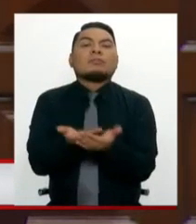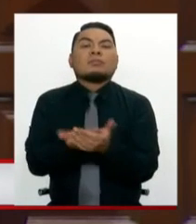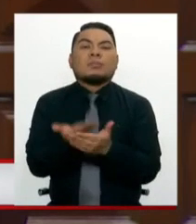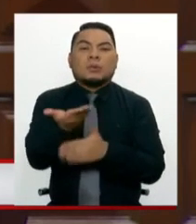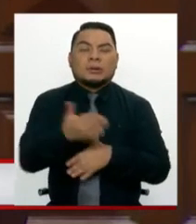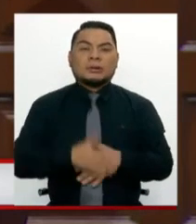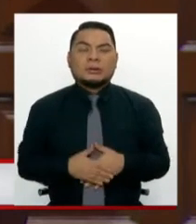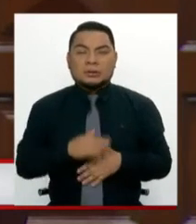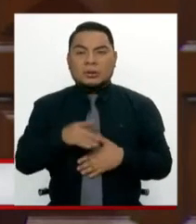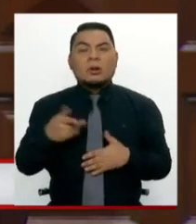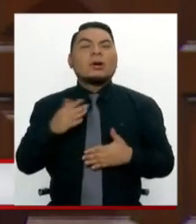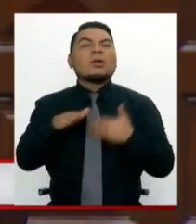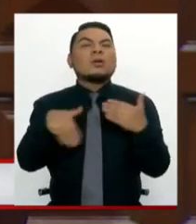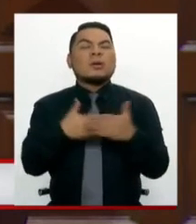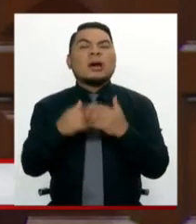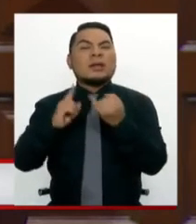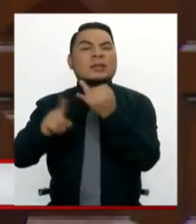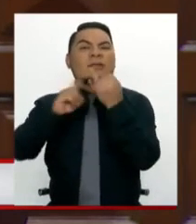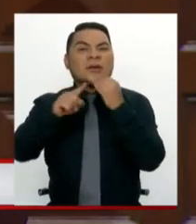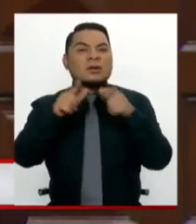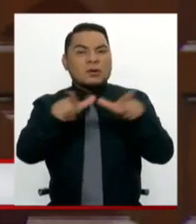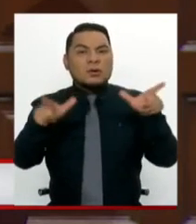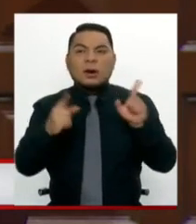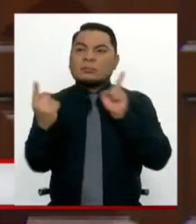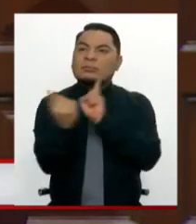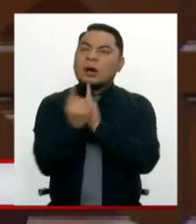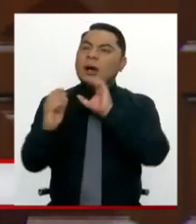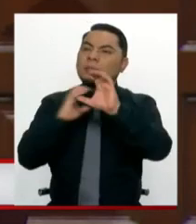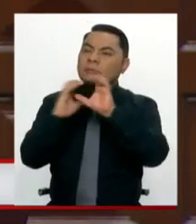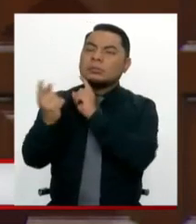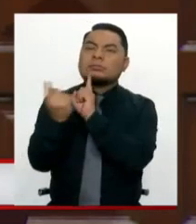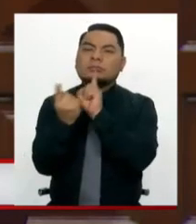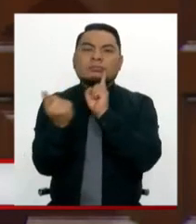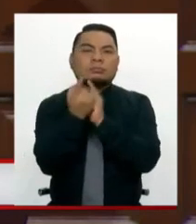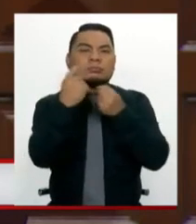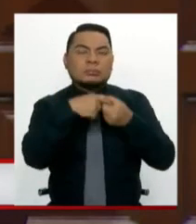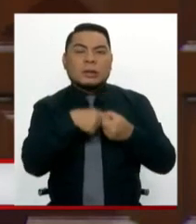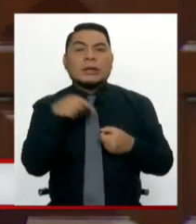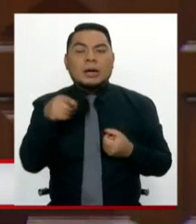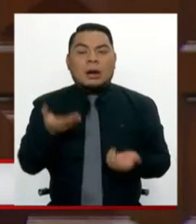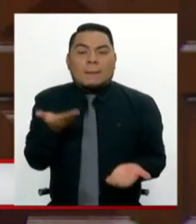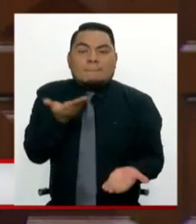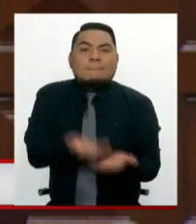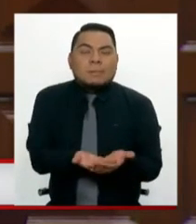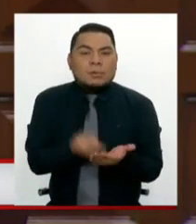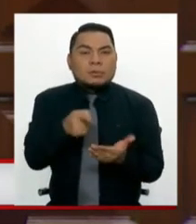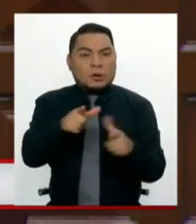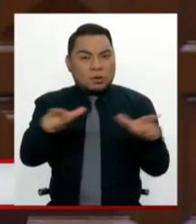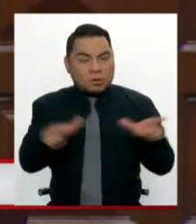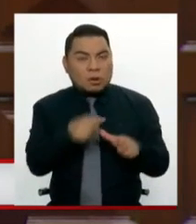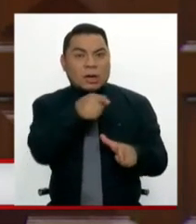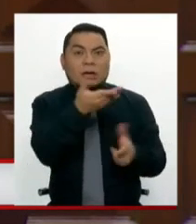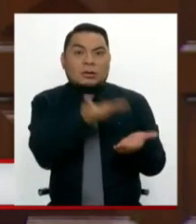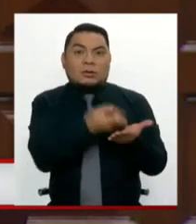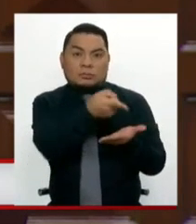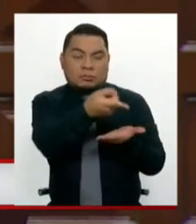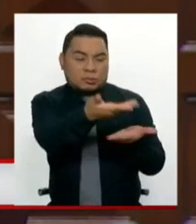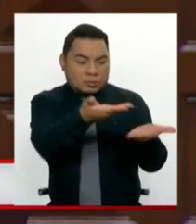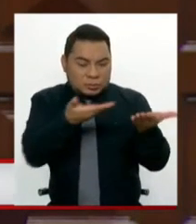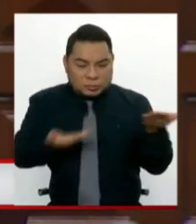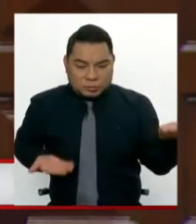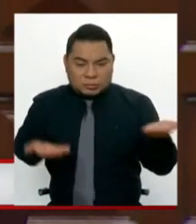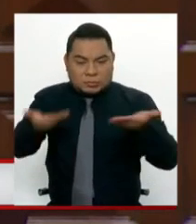propuestas vertidas en distintos espacios participativos, incorporando las propuestas del ámbito local para formular